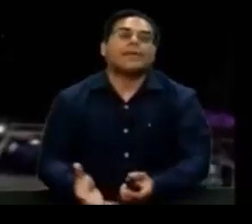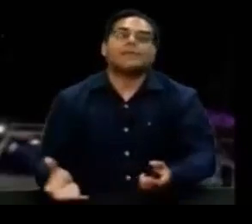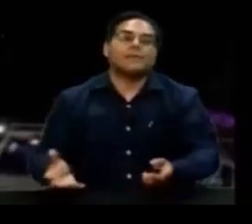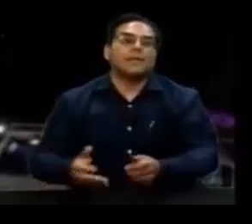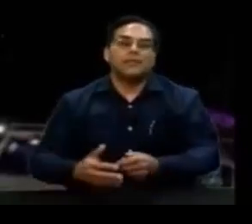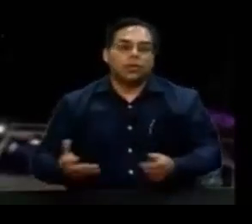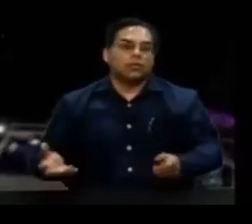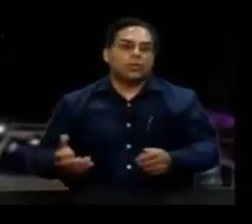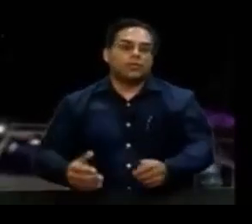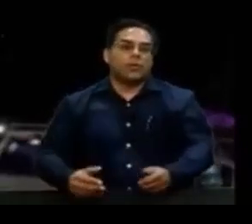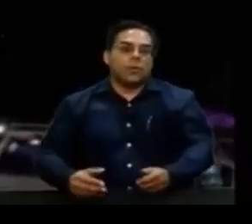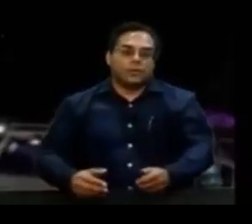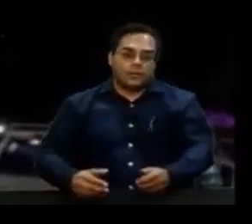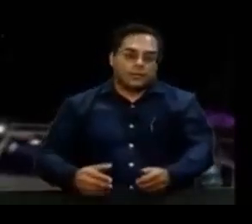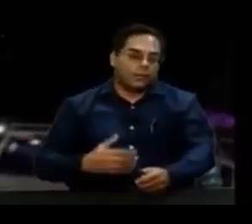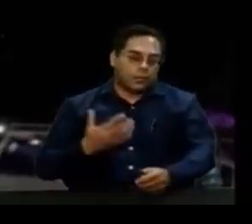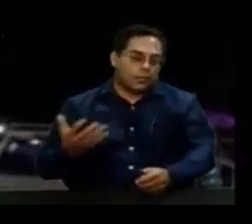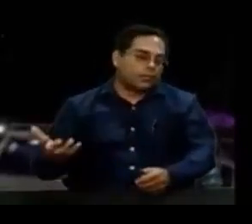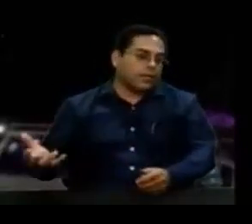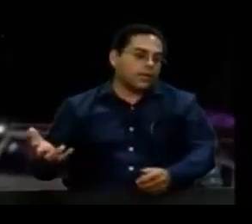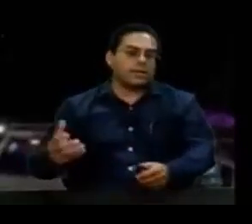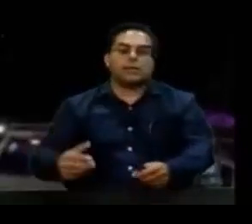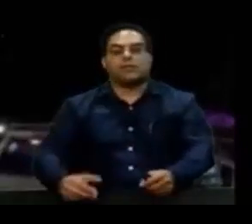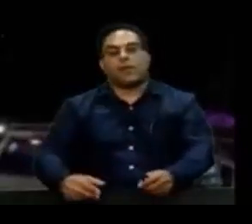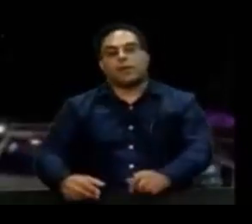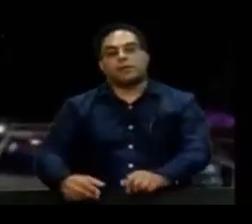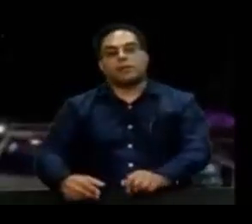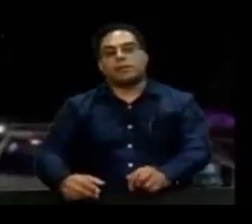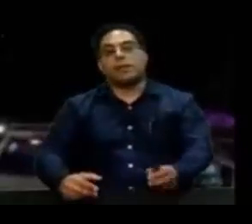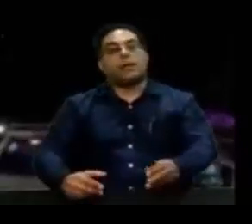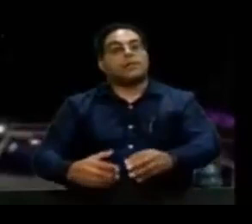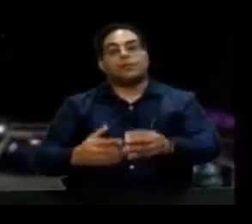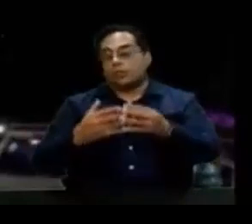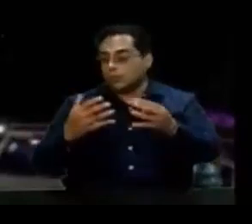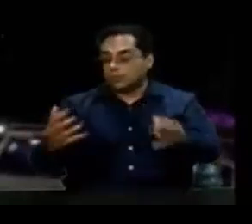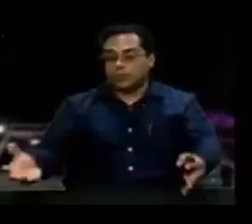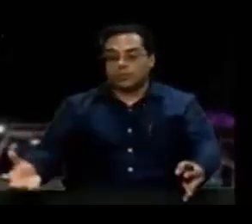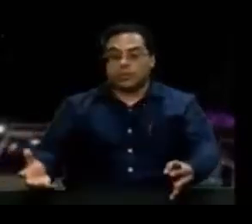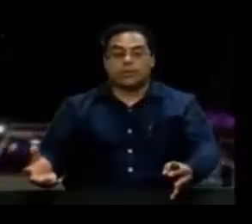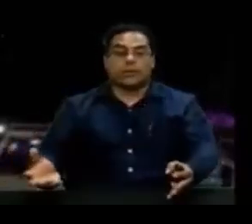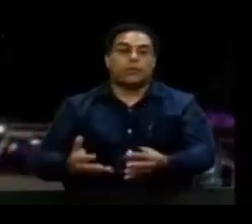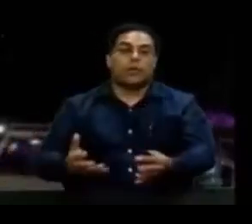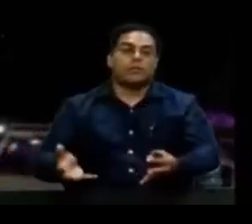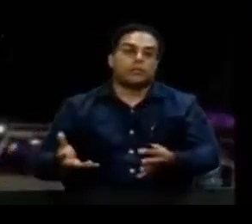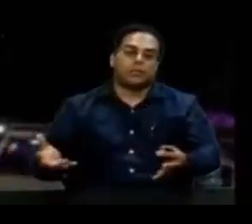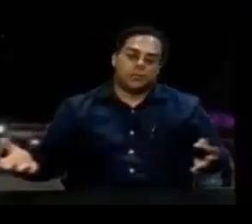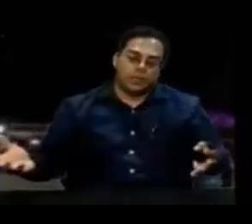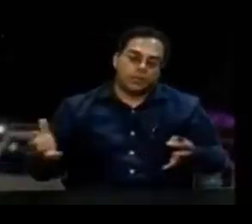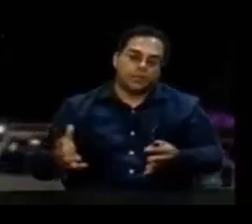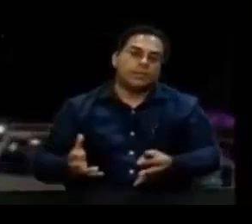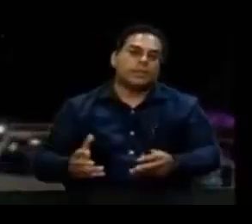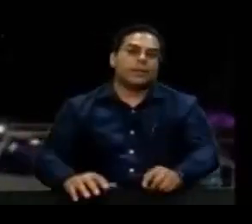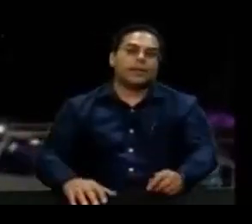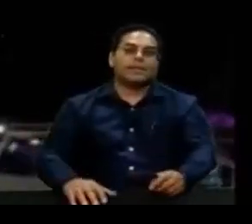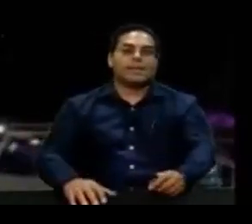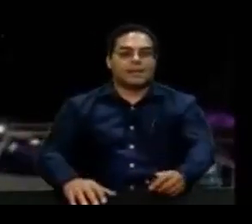a veces no lo tomamos en cuenta. Tampoco podemos mecanizarnos para esto y decir, bueno, solo vamos a resolver la fractura y listo. Tenemos que ver al